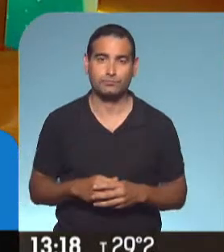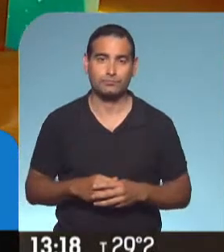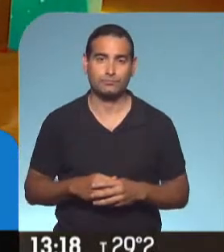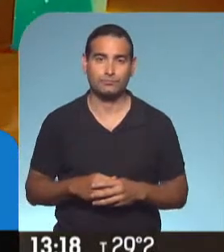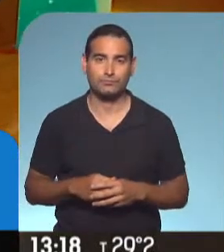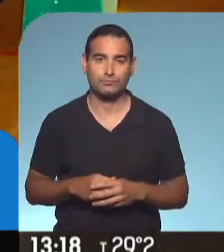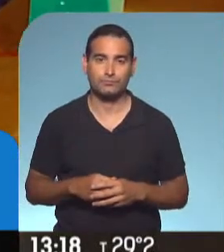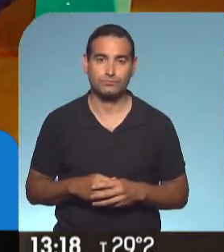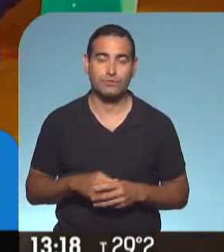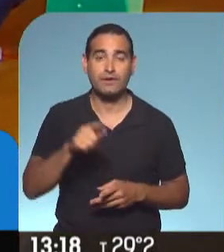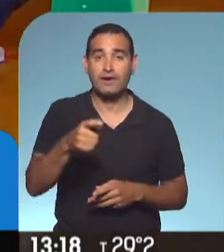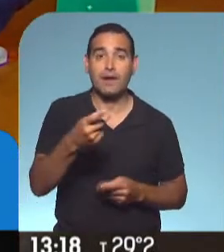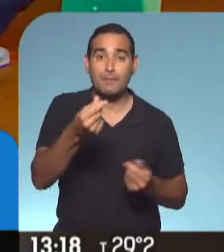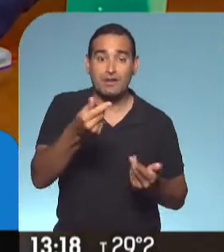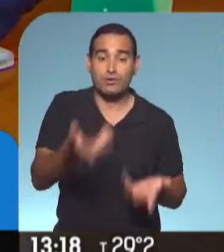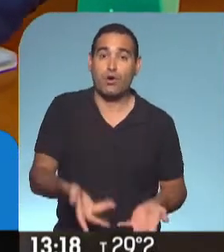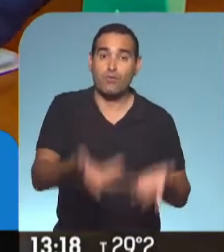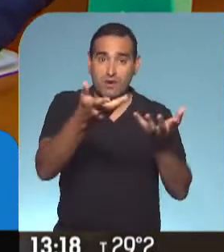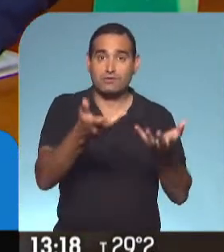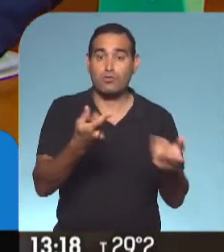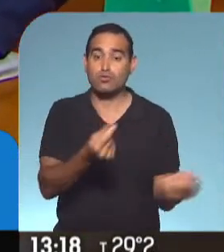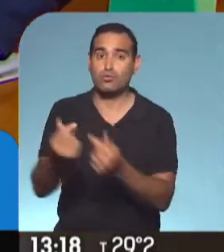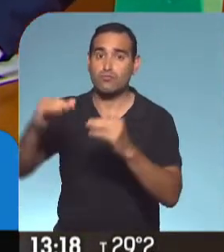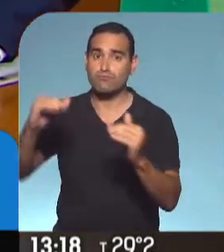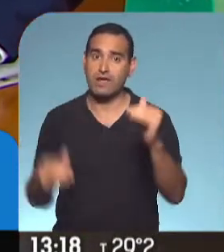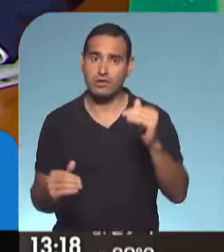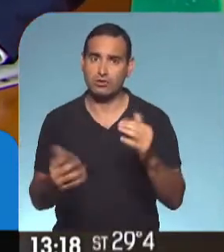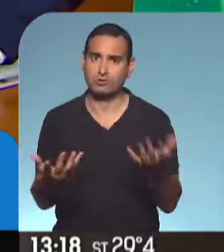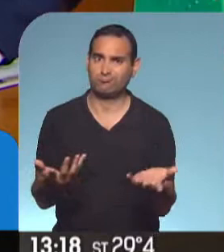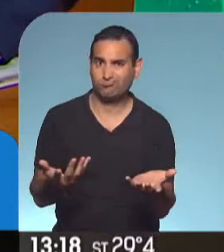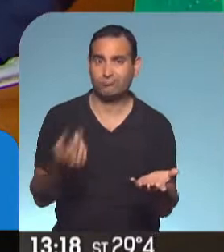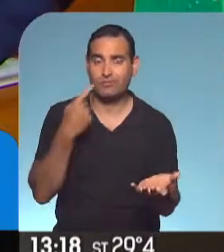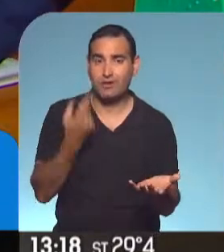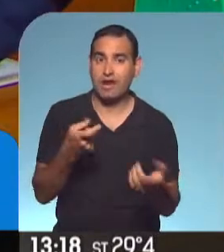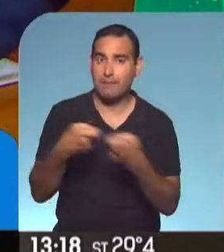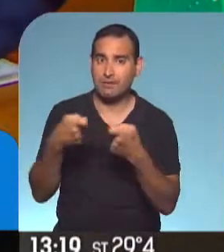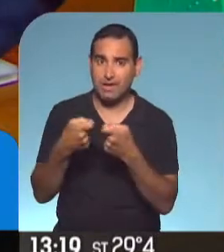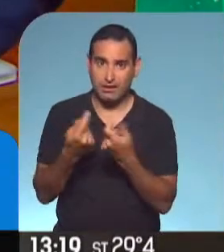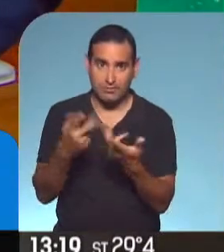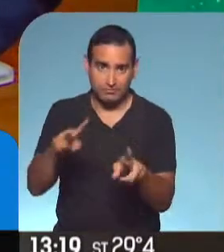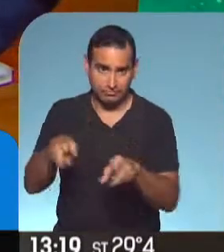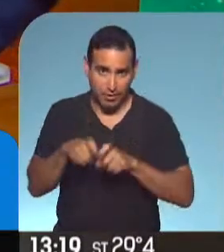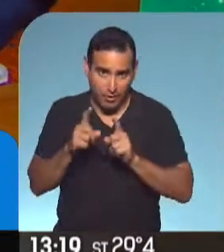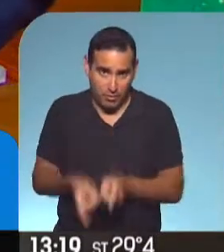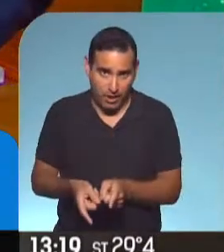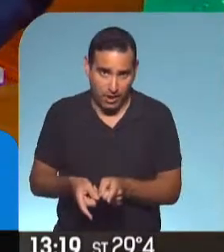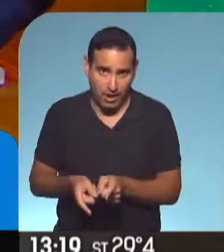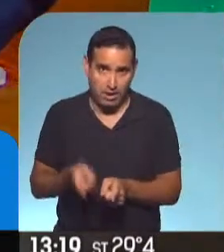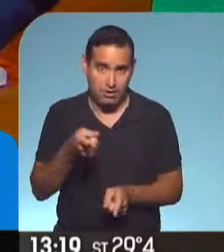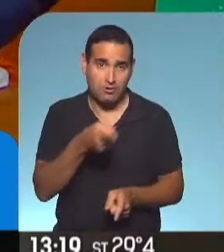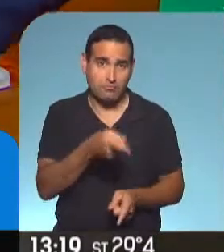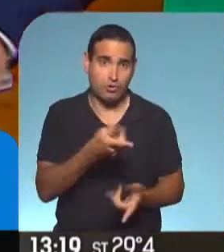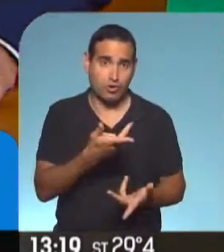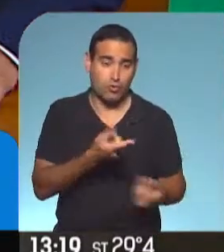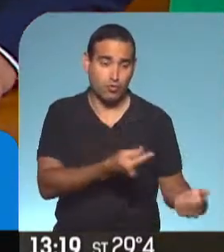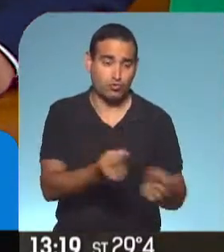aumentan los precios y cae el consumo quiere decir que la rentabilidad de los empresarios sigue siendo la misma porque está entra en lo que lo que no entra por el